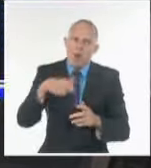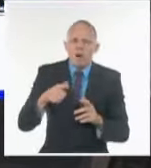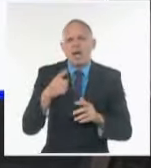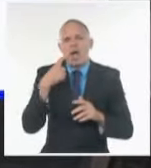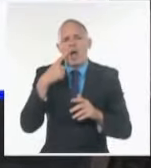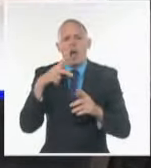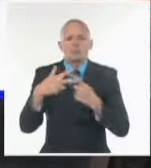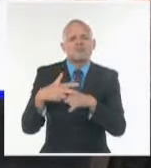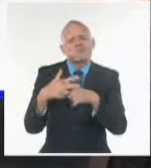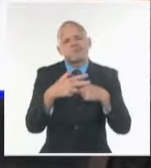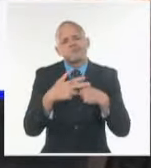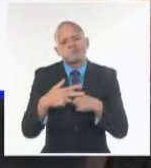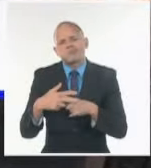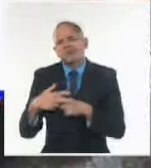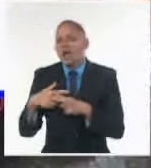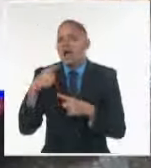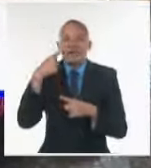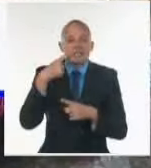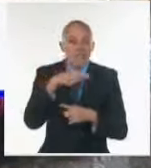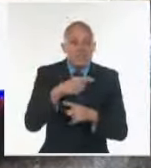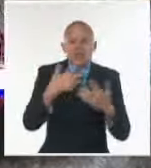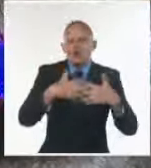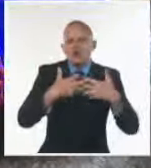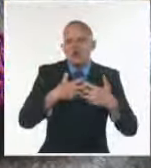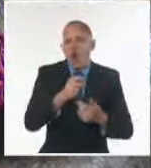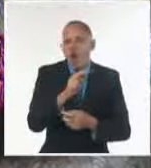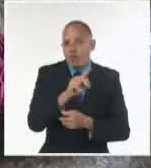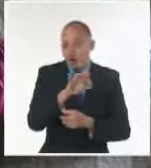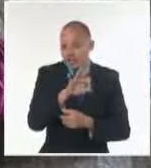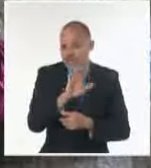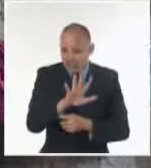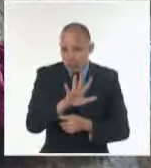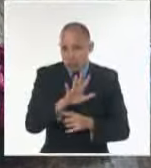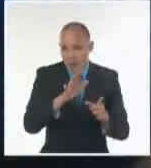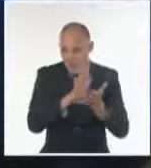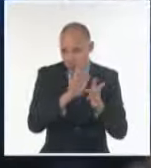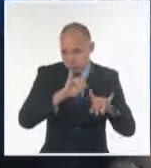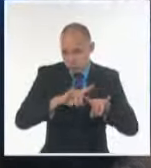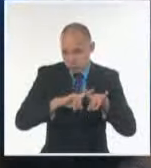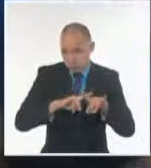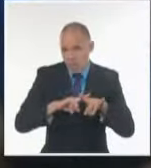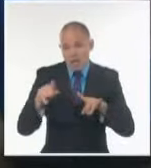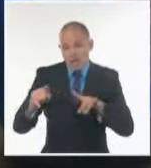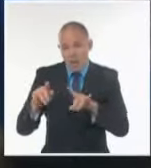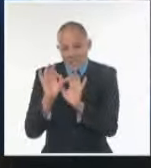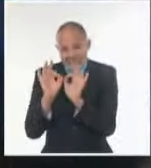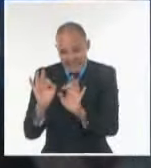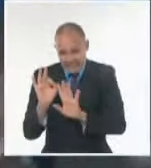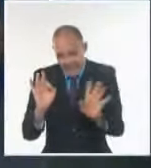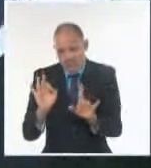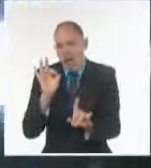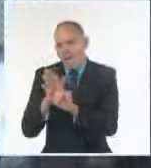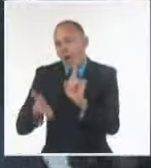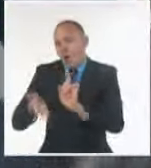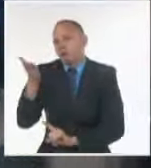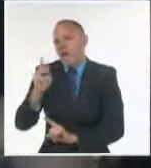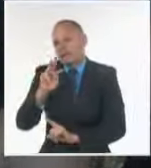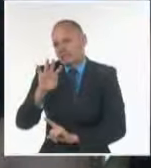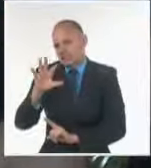entrar entre 100 y 110 megawatts. La parada permite intervenir otras áreas claves para la